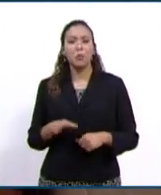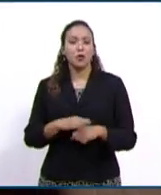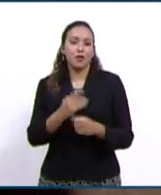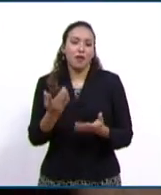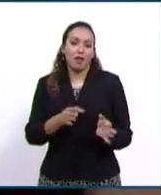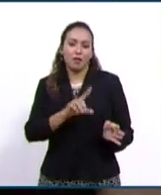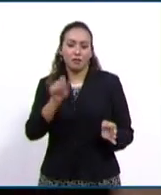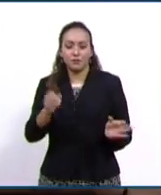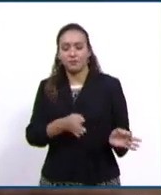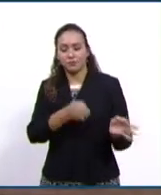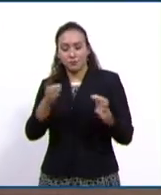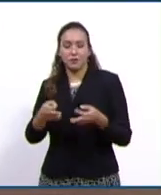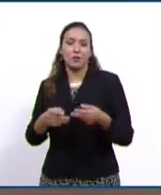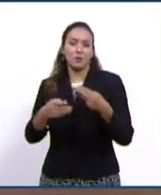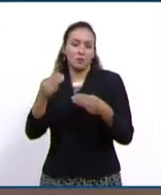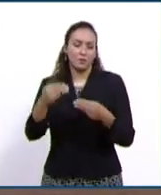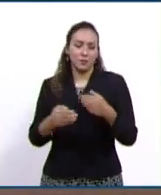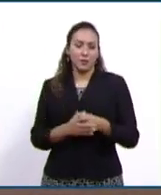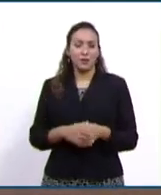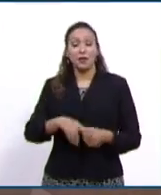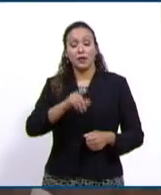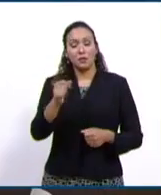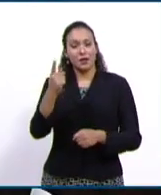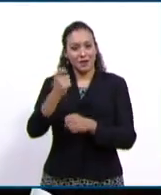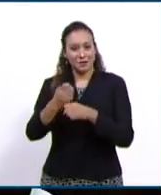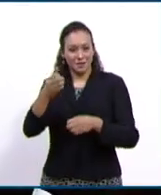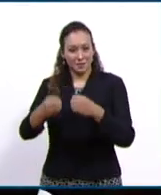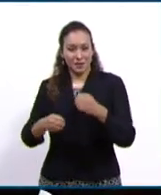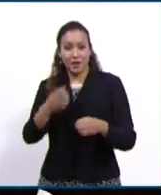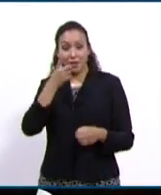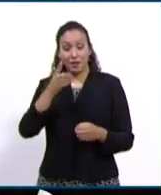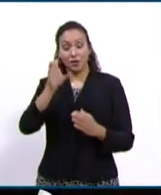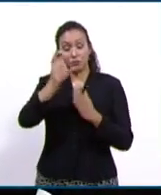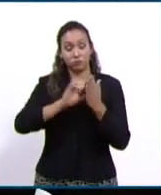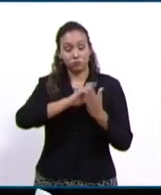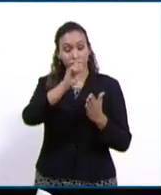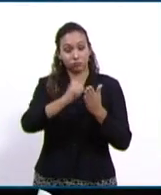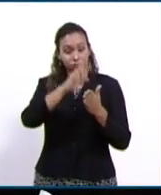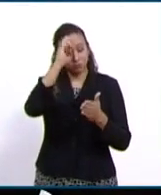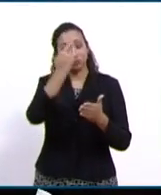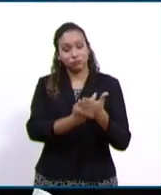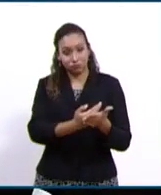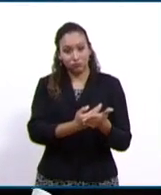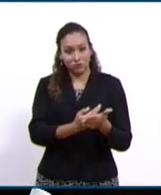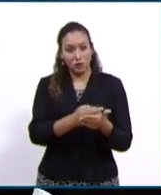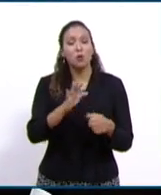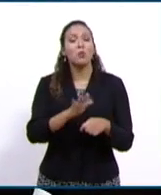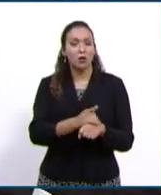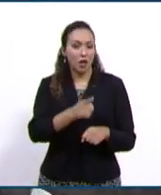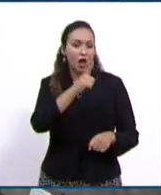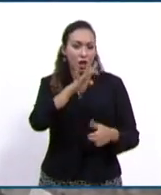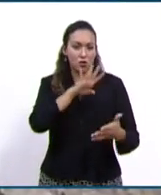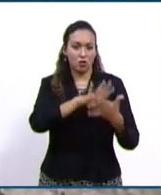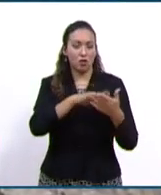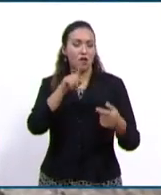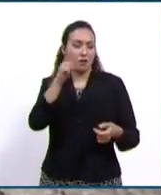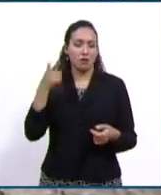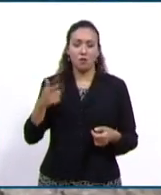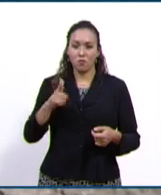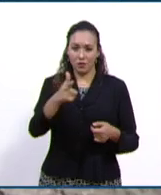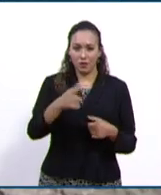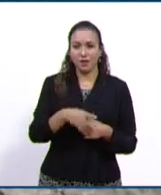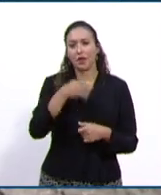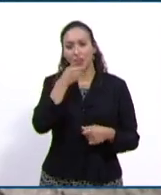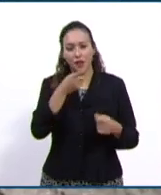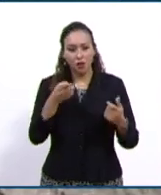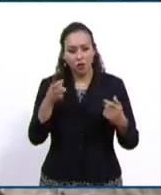su parte, la primera sala de la Corte determinó que es constitucional la porción normativa del Código Penal de Guanajuato que prevé las